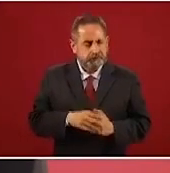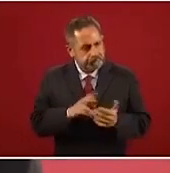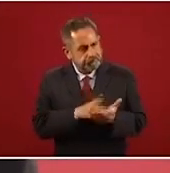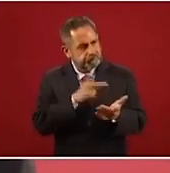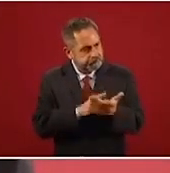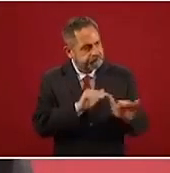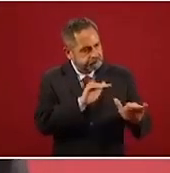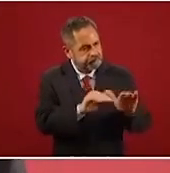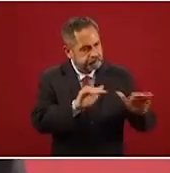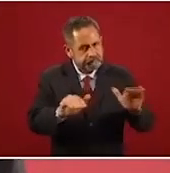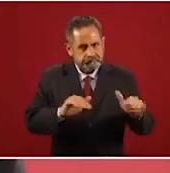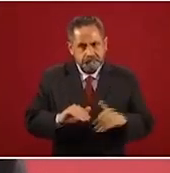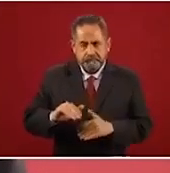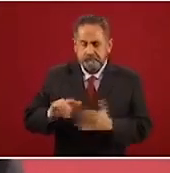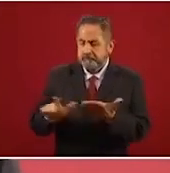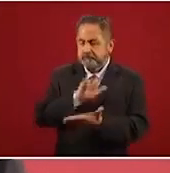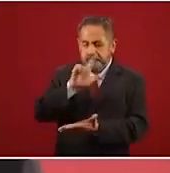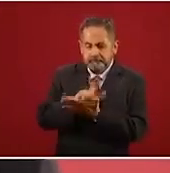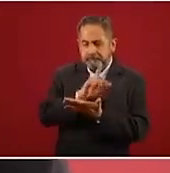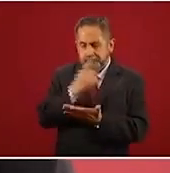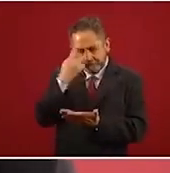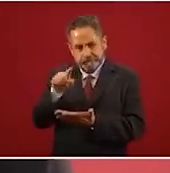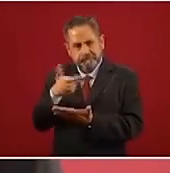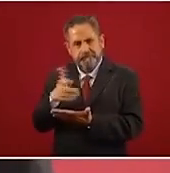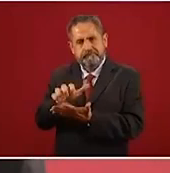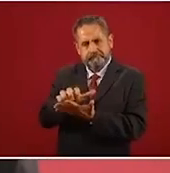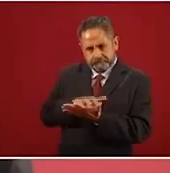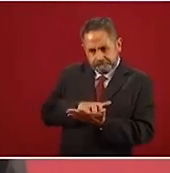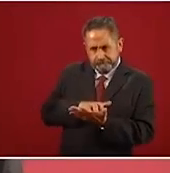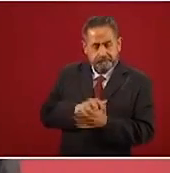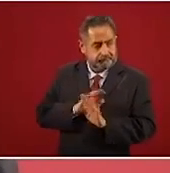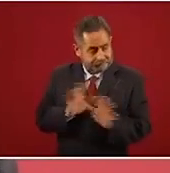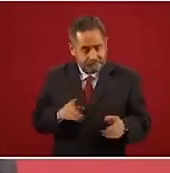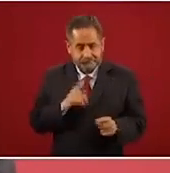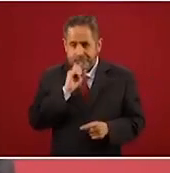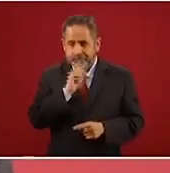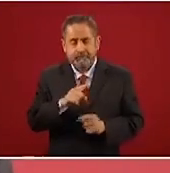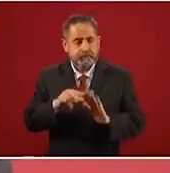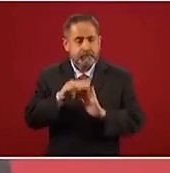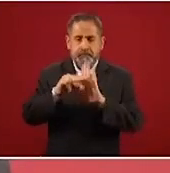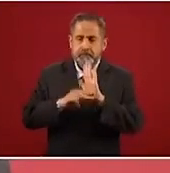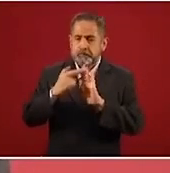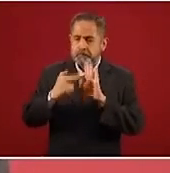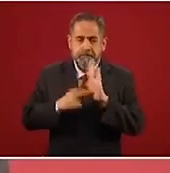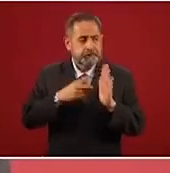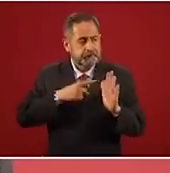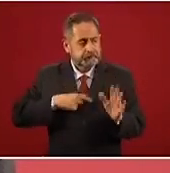recordando que existe una ley de austeridad, que existen normas que hay que